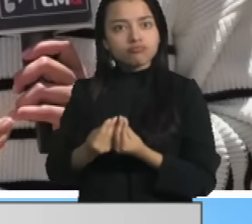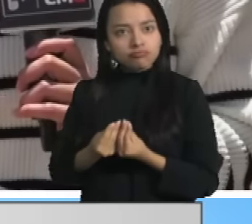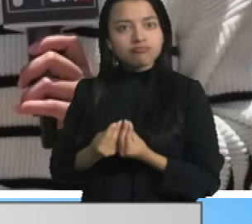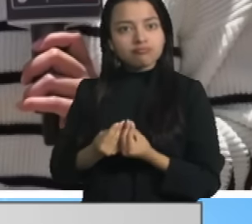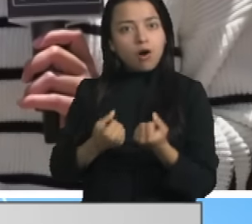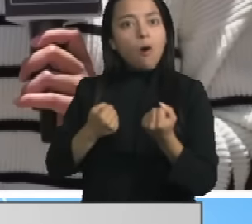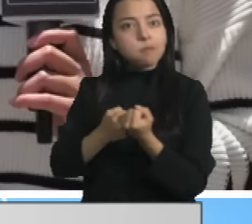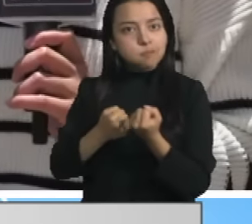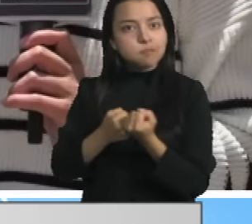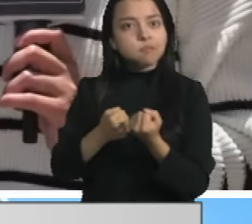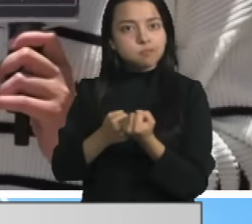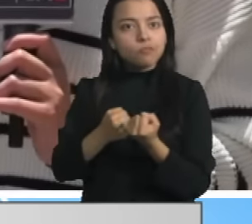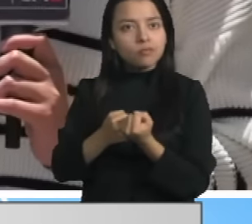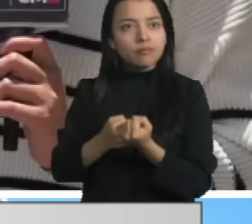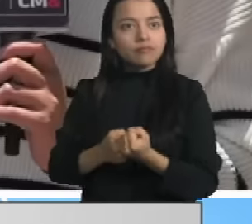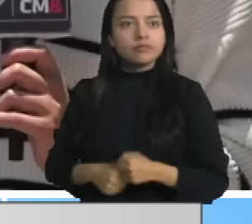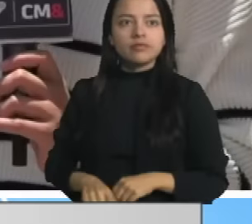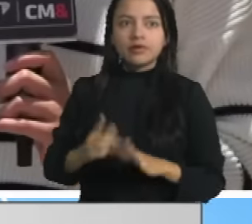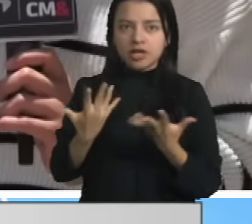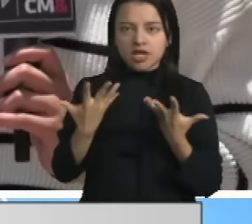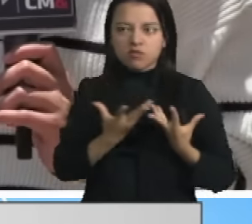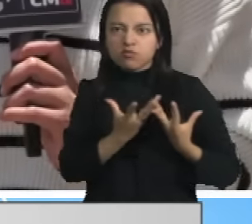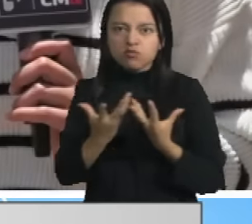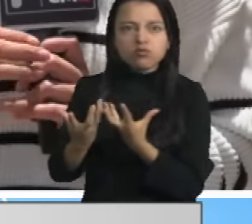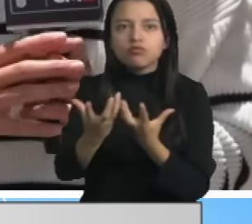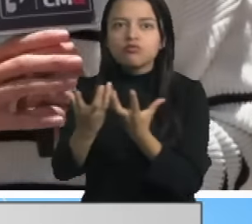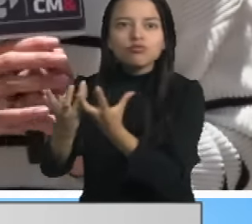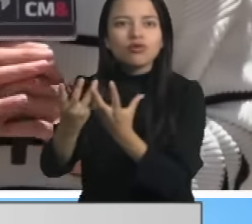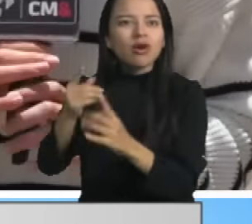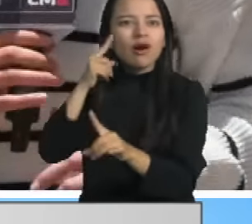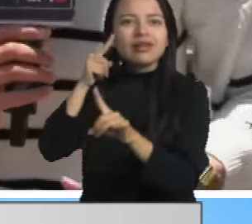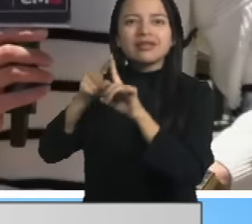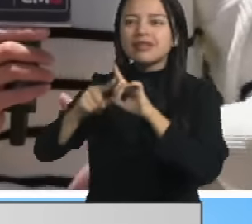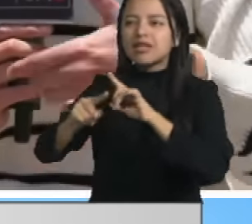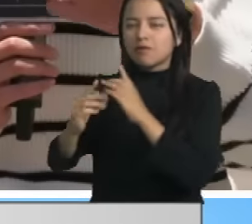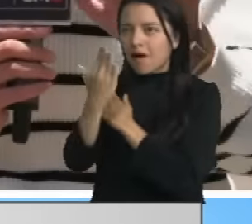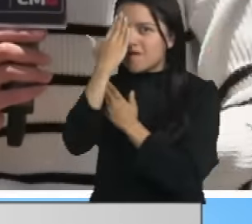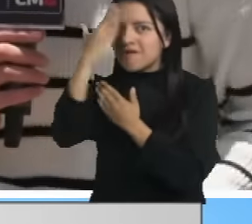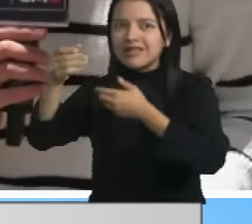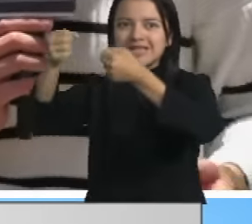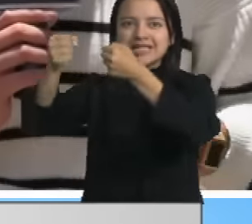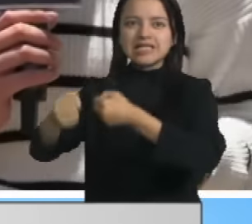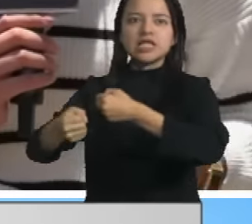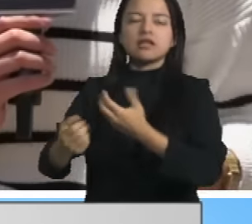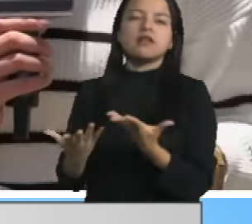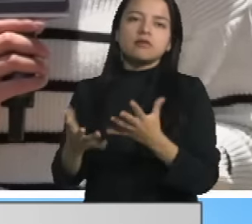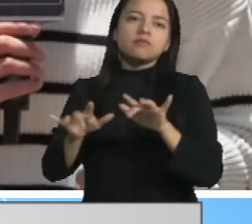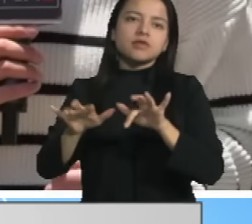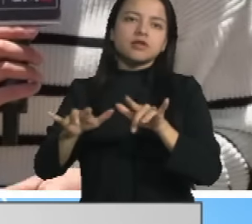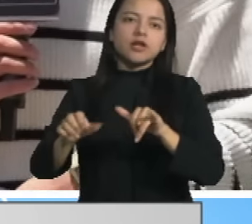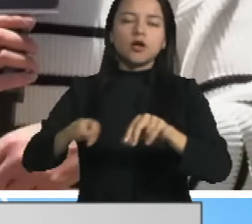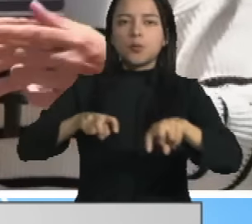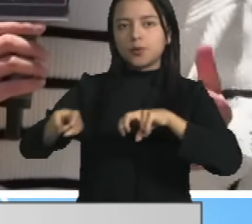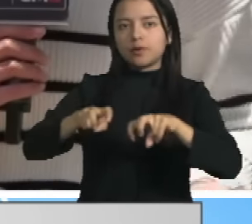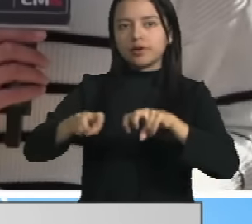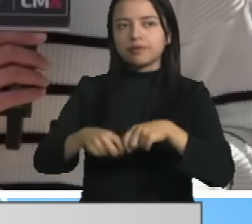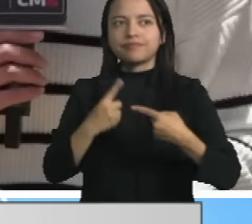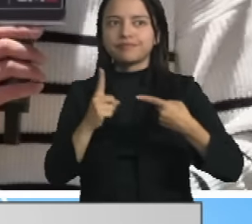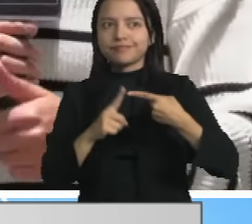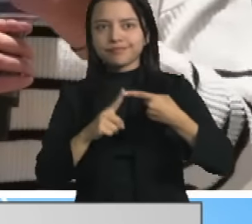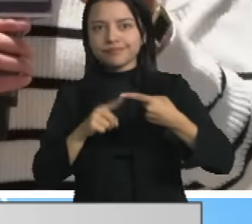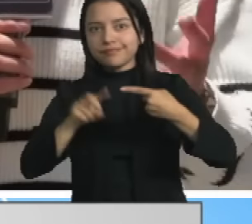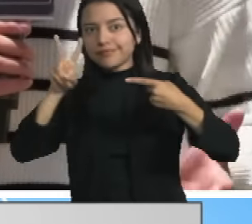paro camionero y van hacia la Secretaría de Movilidad de Bogotá a protestar por sus propias inquietudes, como es el tema